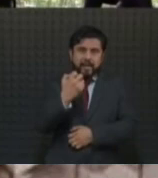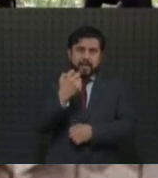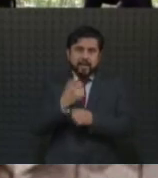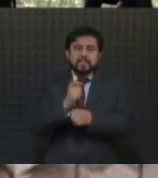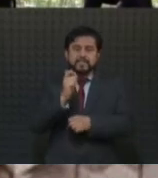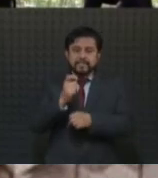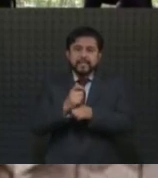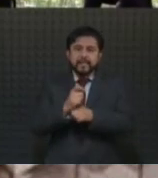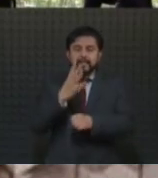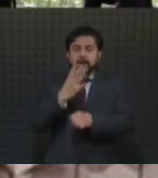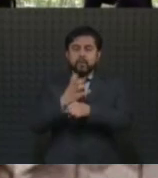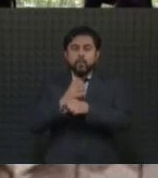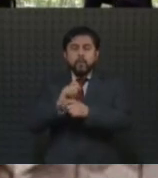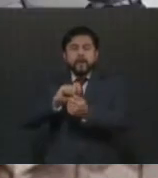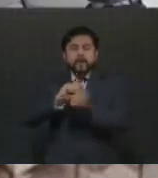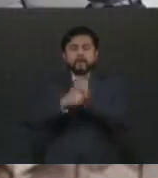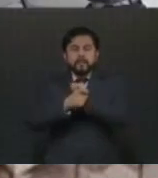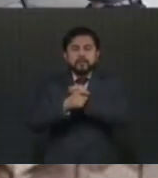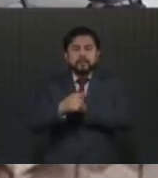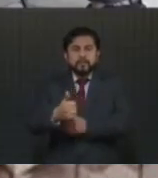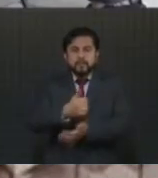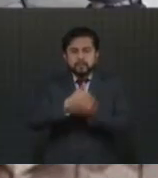de México en la Ciudad de México.